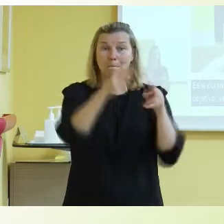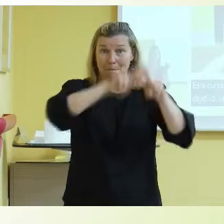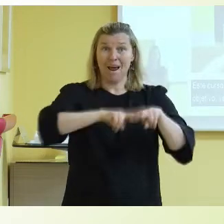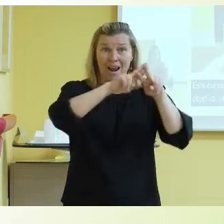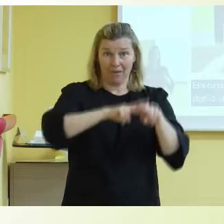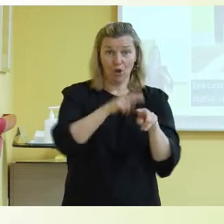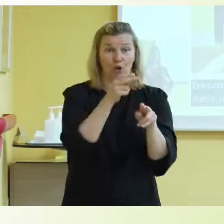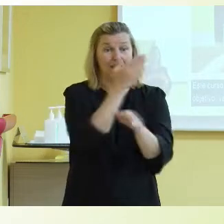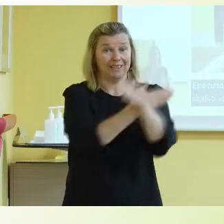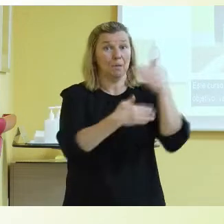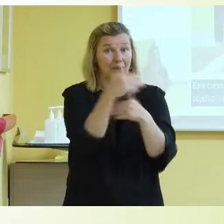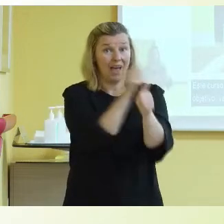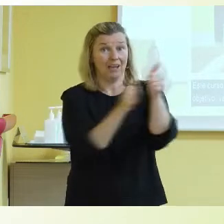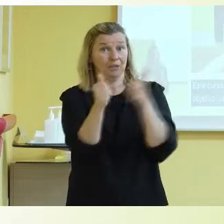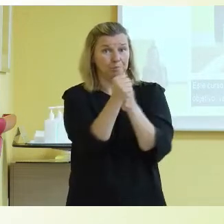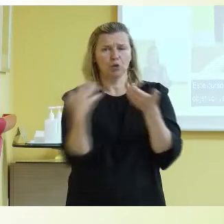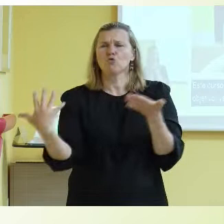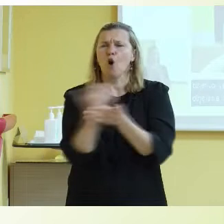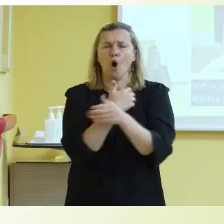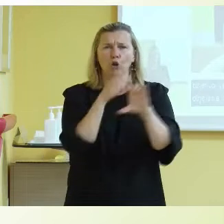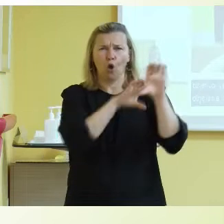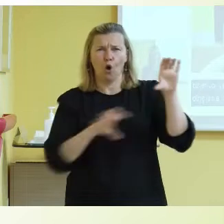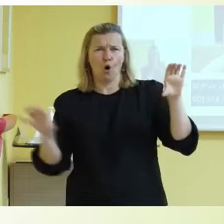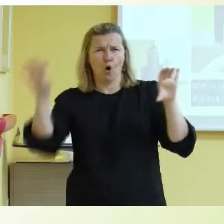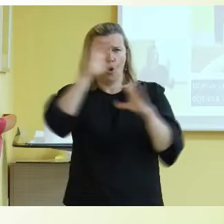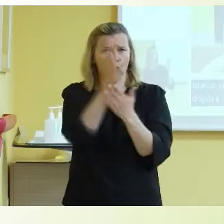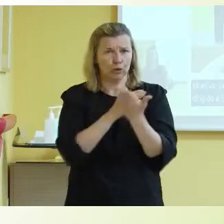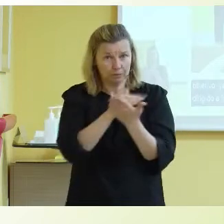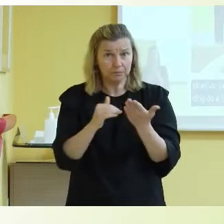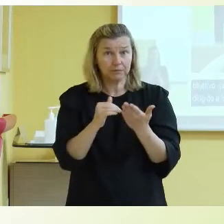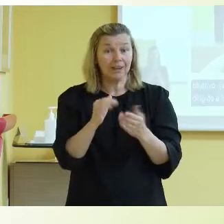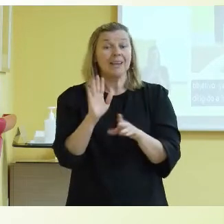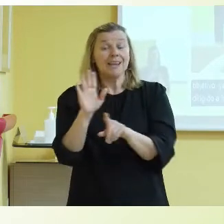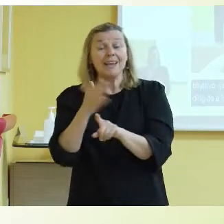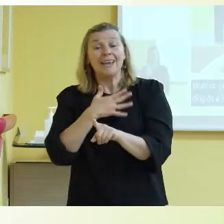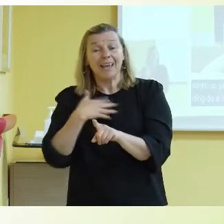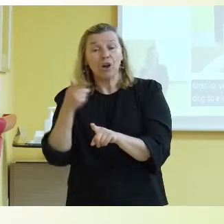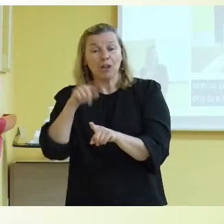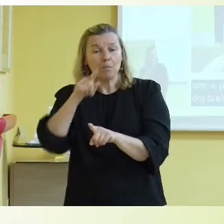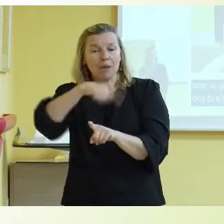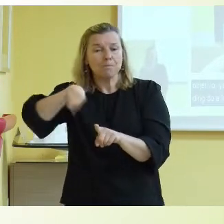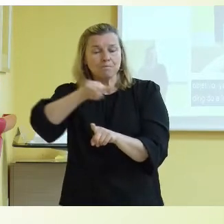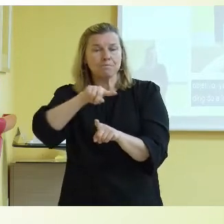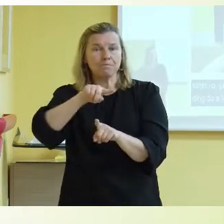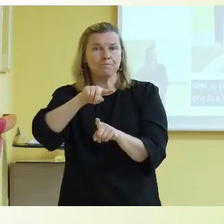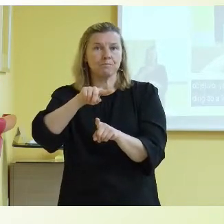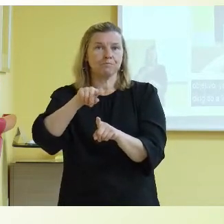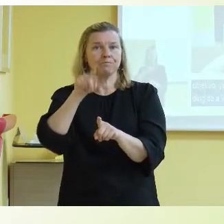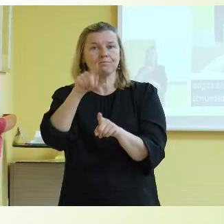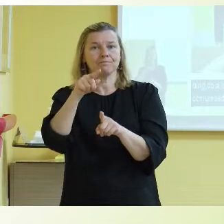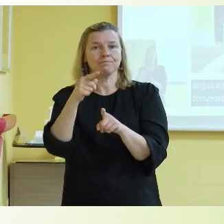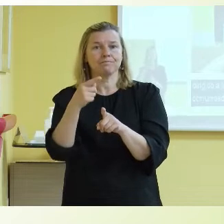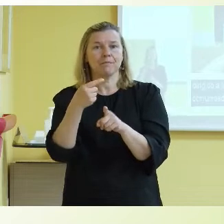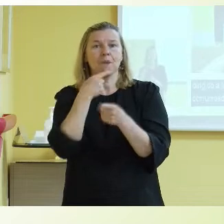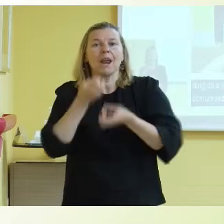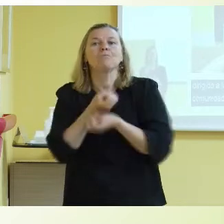de todas las comunidades autónomas, lo que intenta un poco es que vosotros también seáis voz y seáis eco de